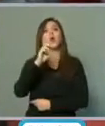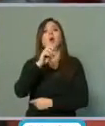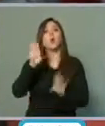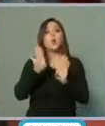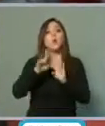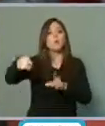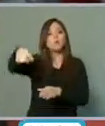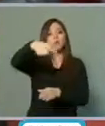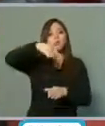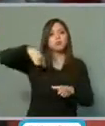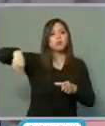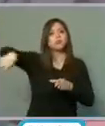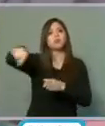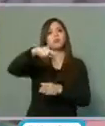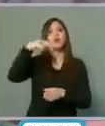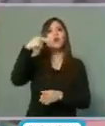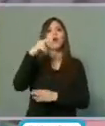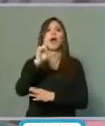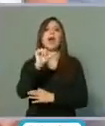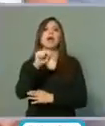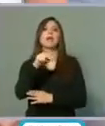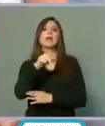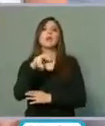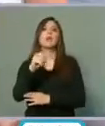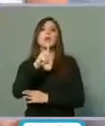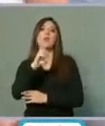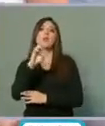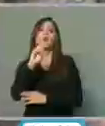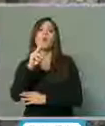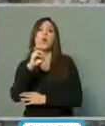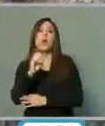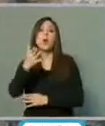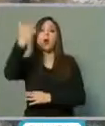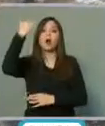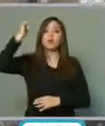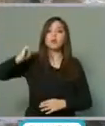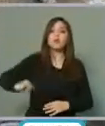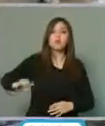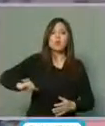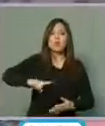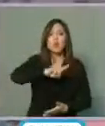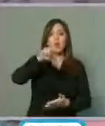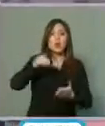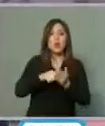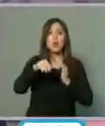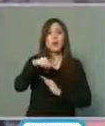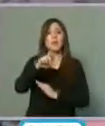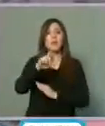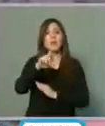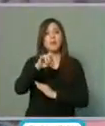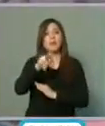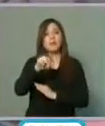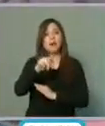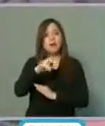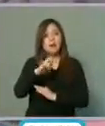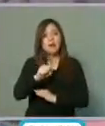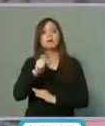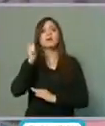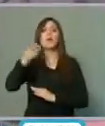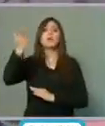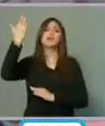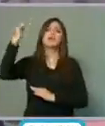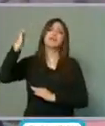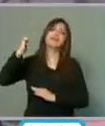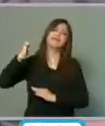alrededor de Moscú. Están las ciudades antiguas medievales que nosotros tenemos, que antes cada una